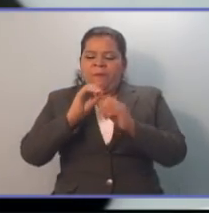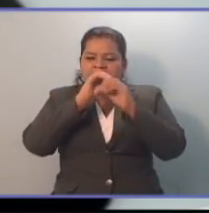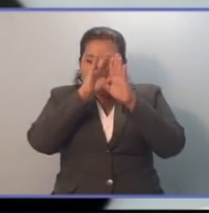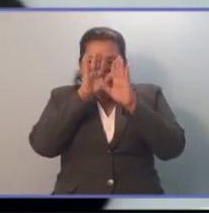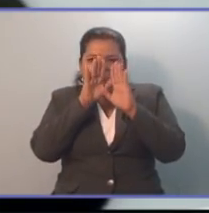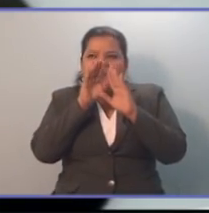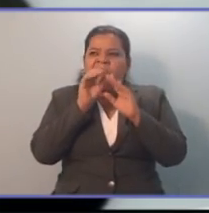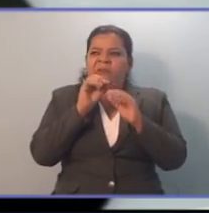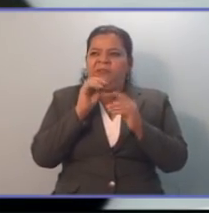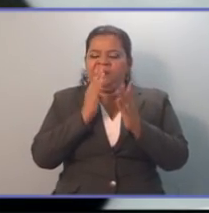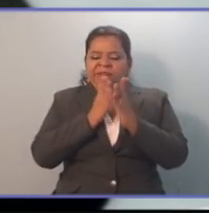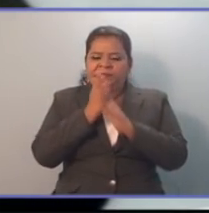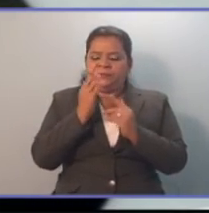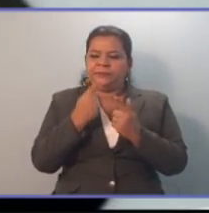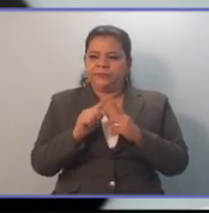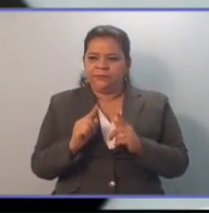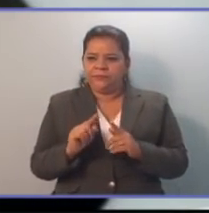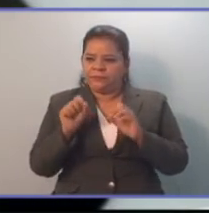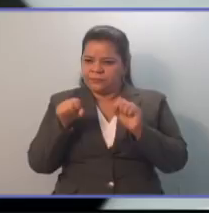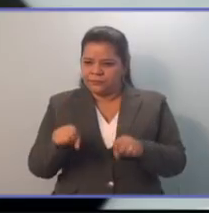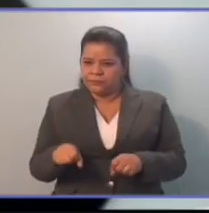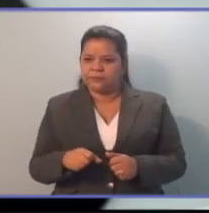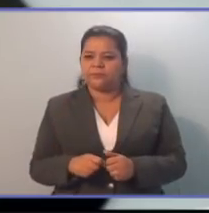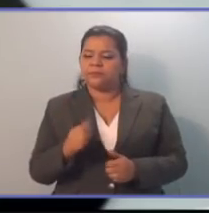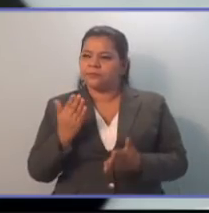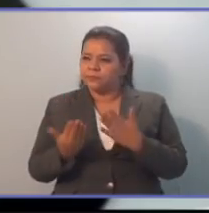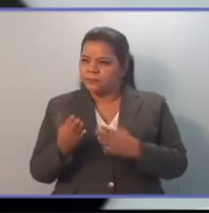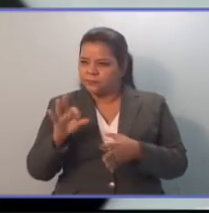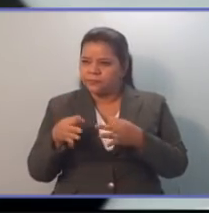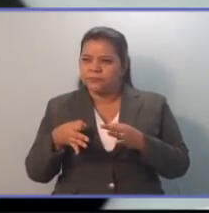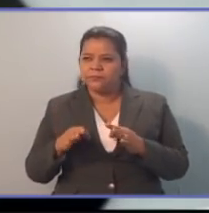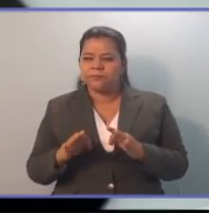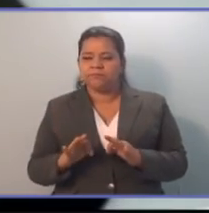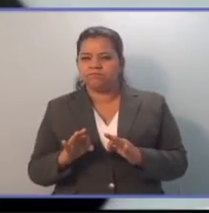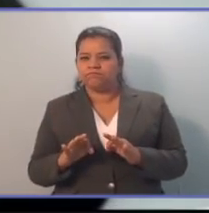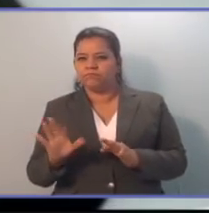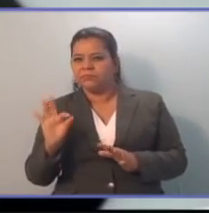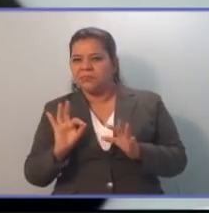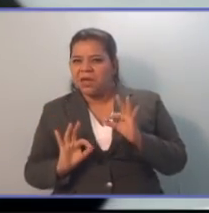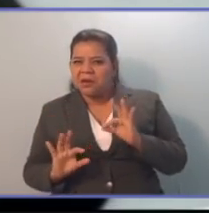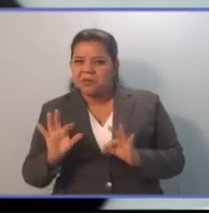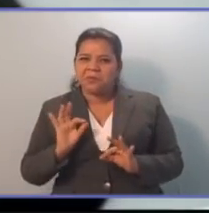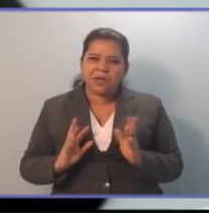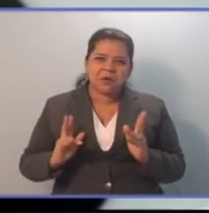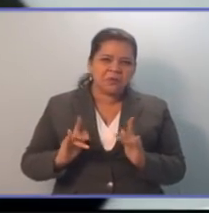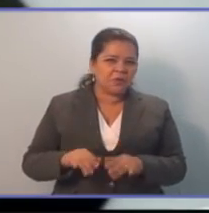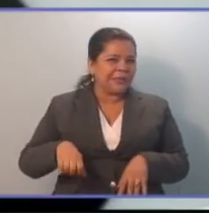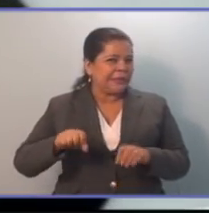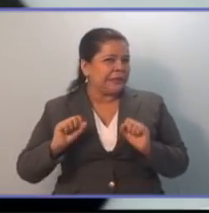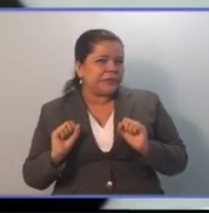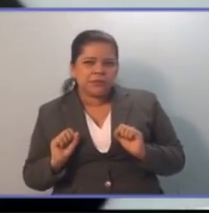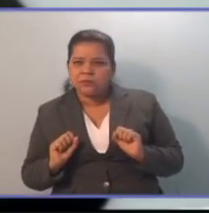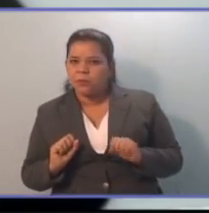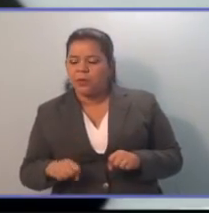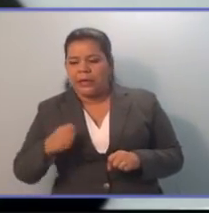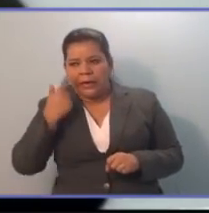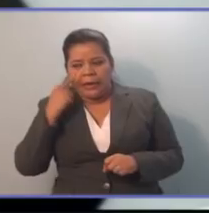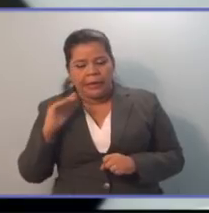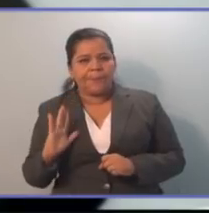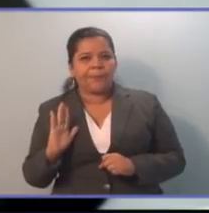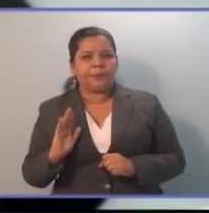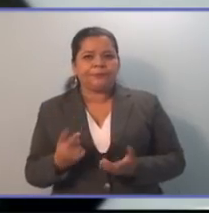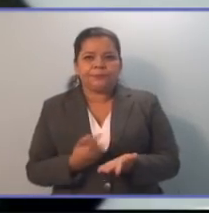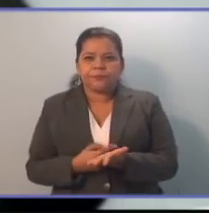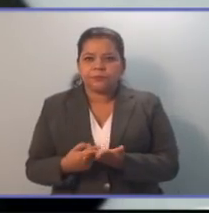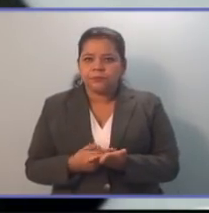transparencia. ¿Podría haber algún tipo de excepción? Posiblemente, cuando se